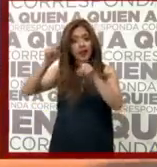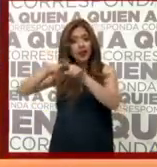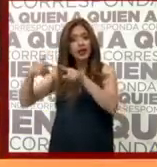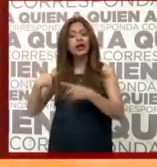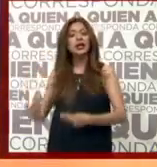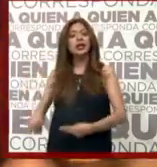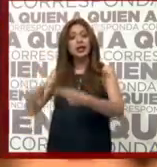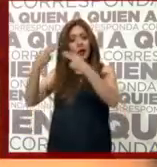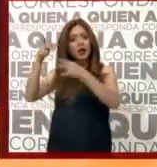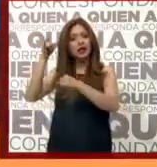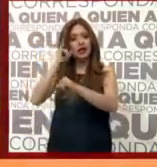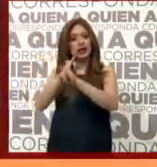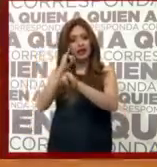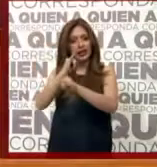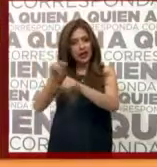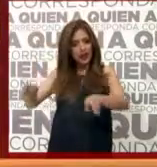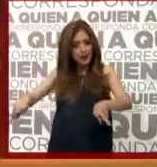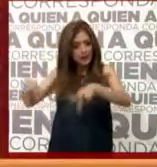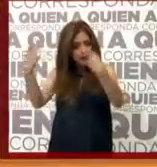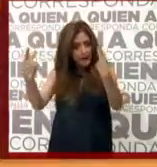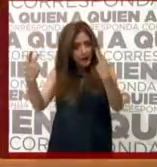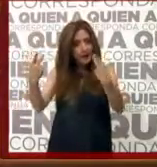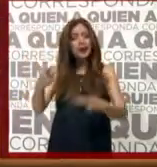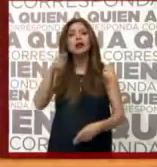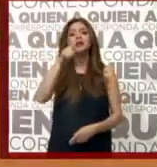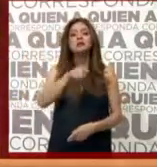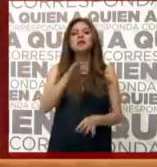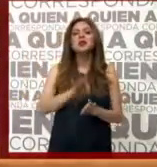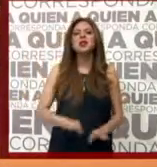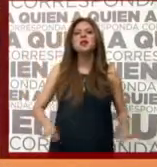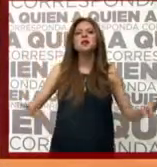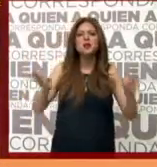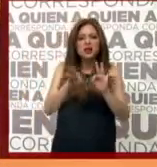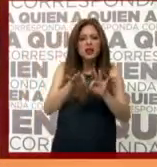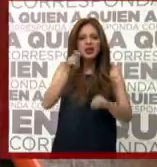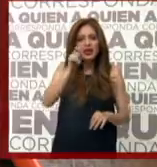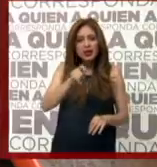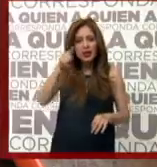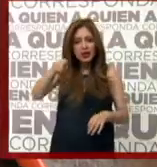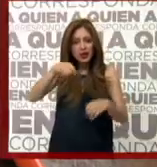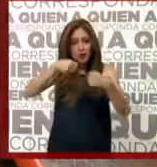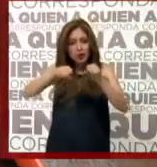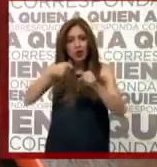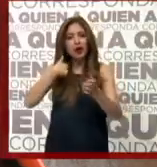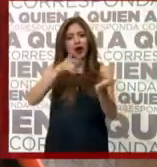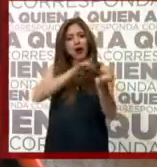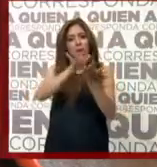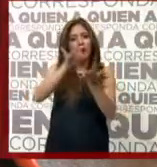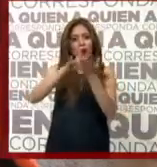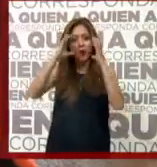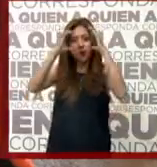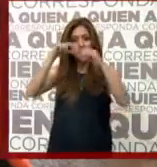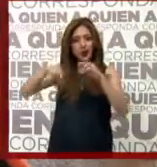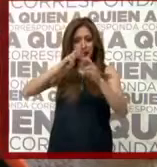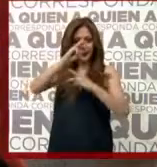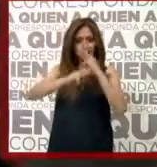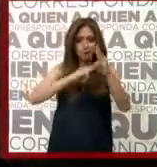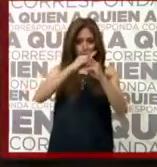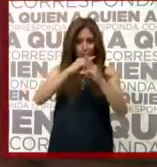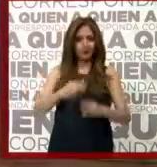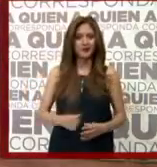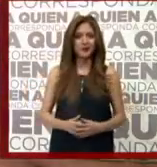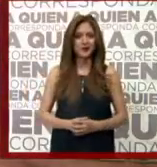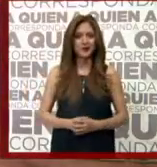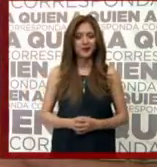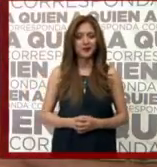de ellas por internet. Aunque para él, lo más importante es saber que con ellas pone un granito de arena al cuidado del medio ambiente.